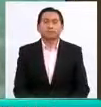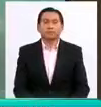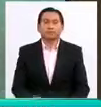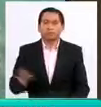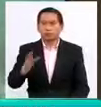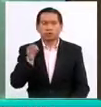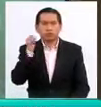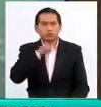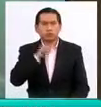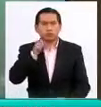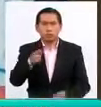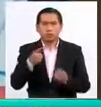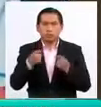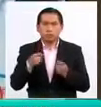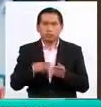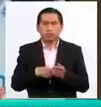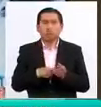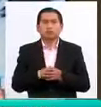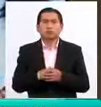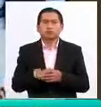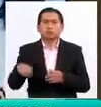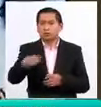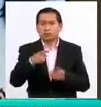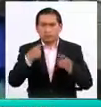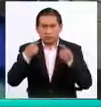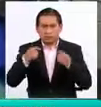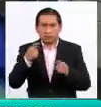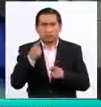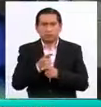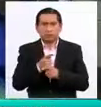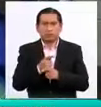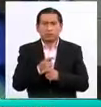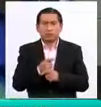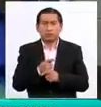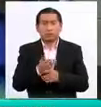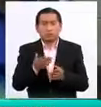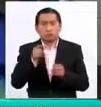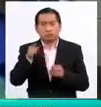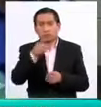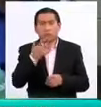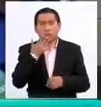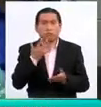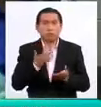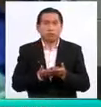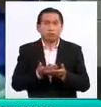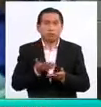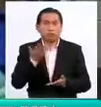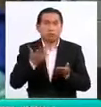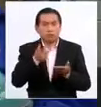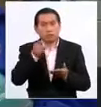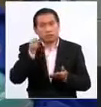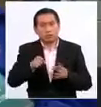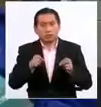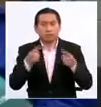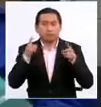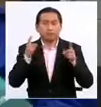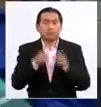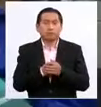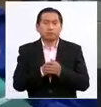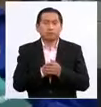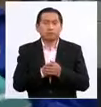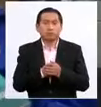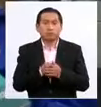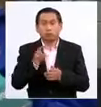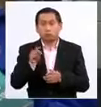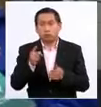animen, que hagan el intento, que se esfuercen, porque nunca está de más saber probar si te va bien o no. Y si no te va